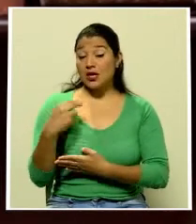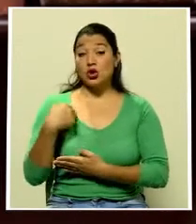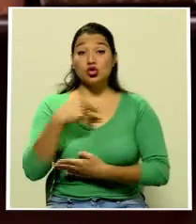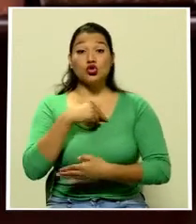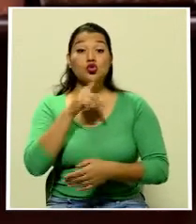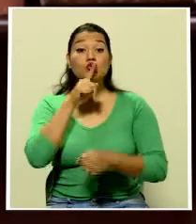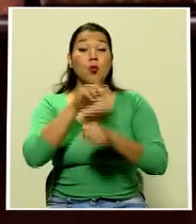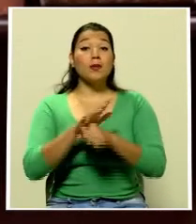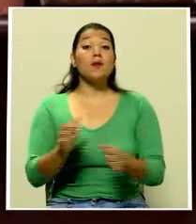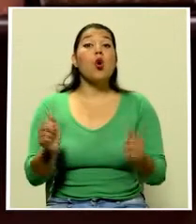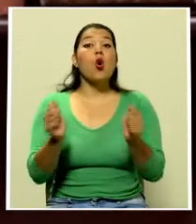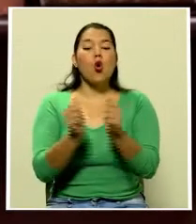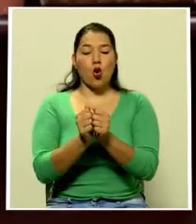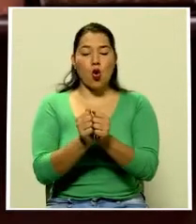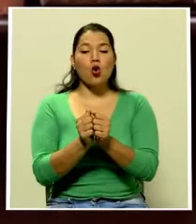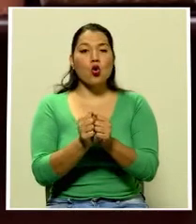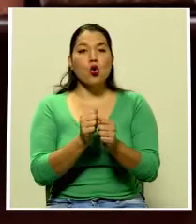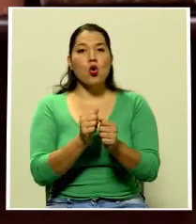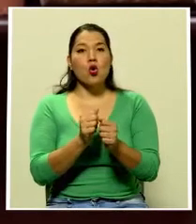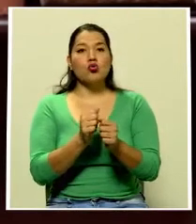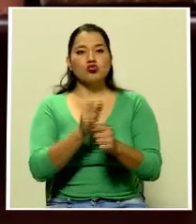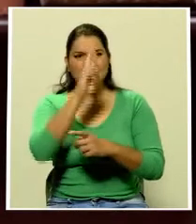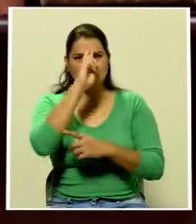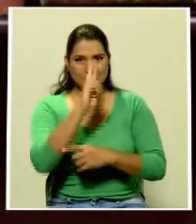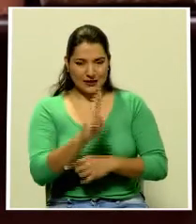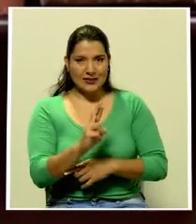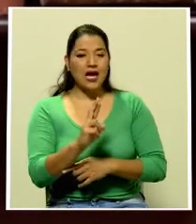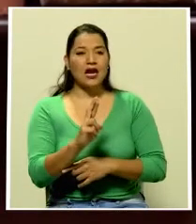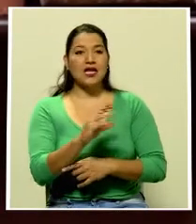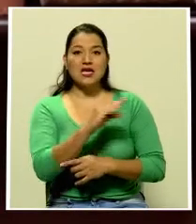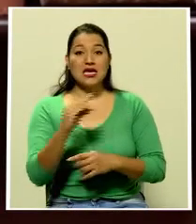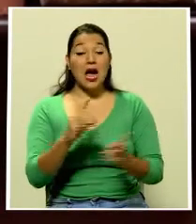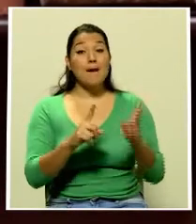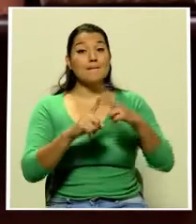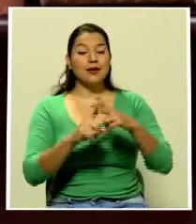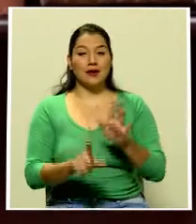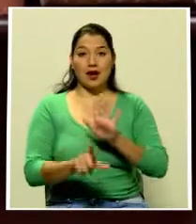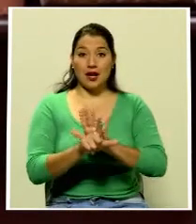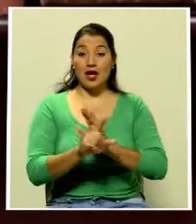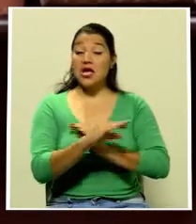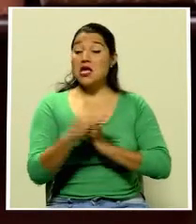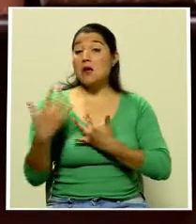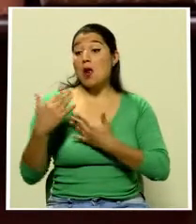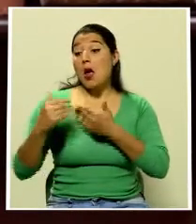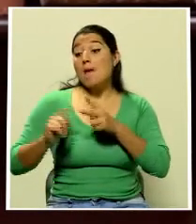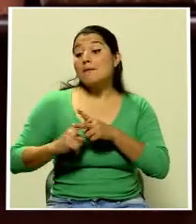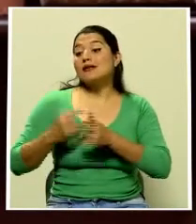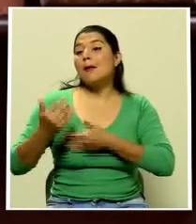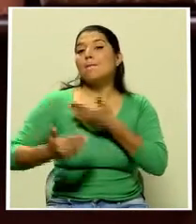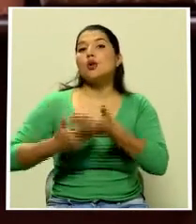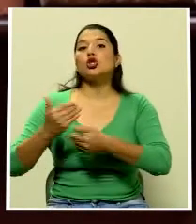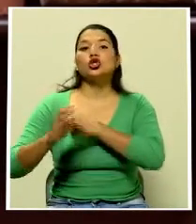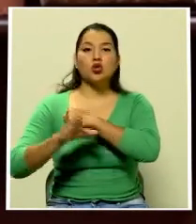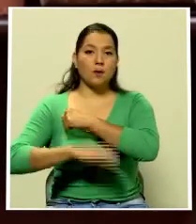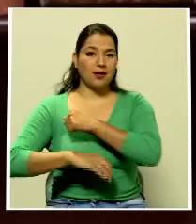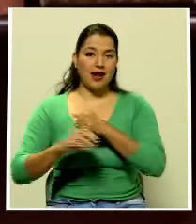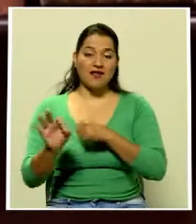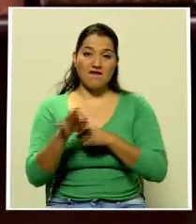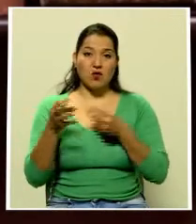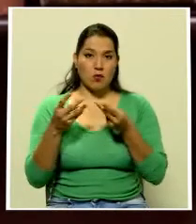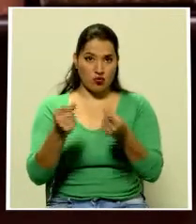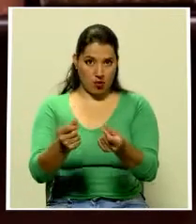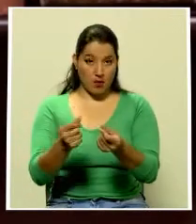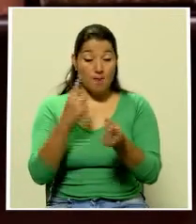la disposición de hacer cumplir y valer la ley y esperemos que se dé el proceso penal de forma ágil y expedita